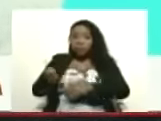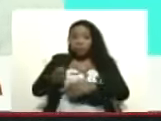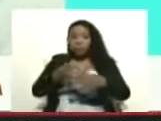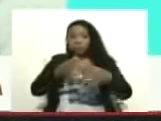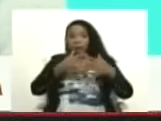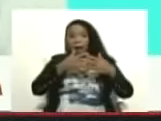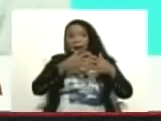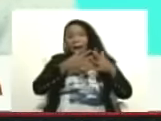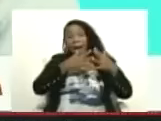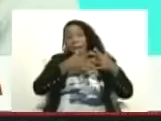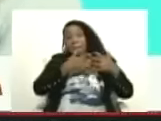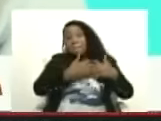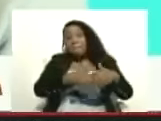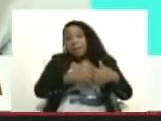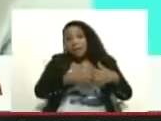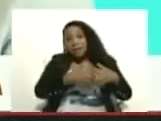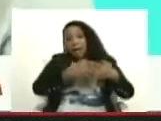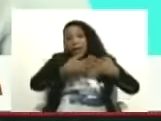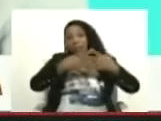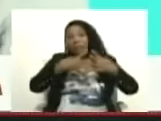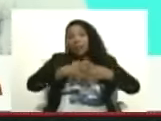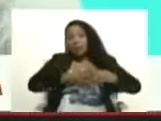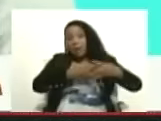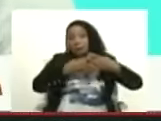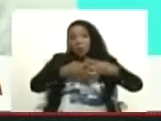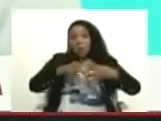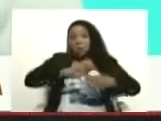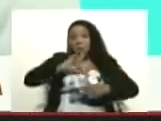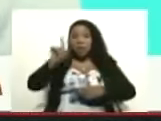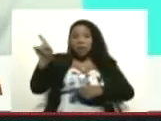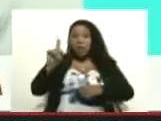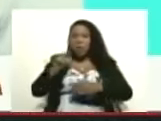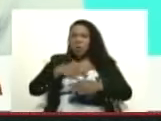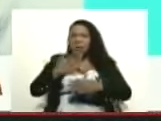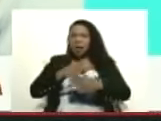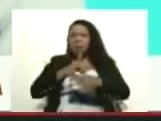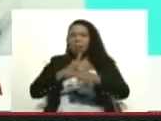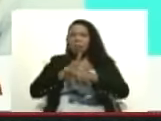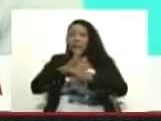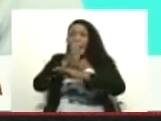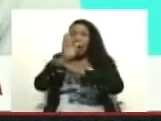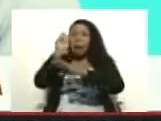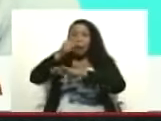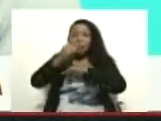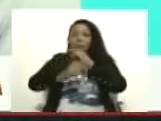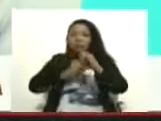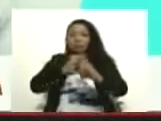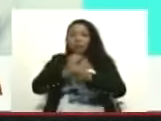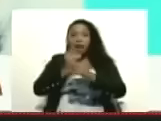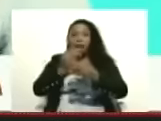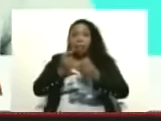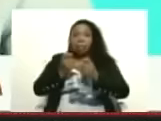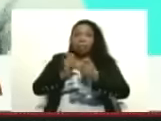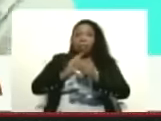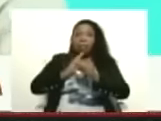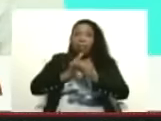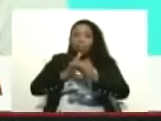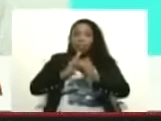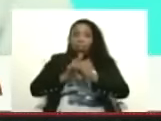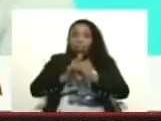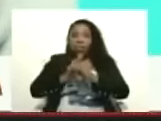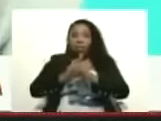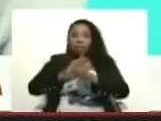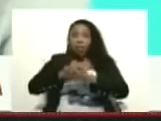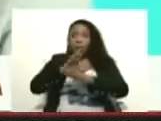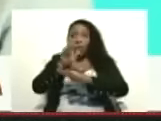le temía al referendum porque intentaron frenarlo porque fueron ante la Corte Internacional de Justicia a tratar de frenar el referendum porque fueron